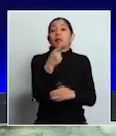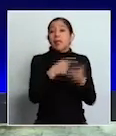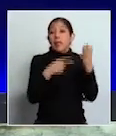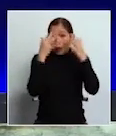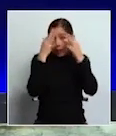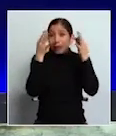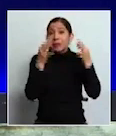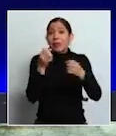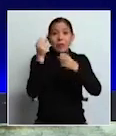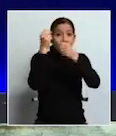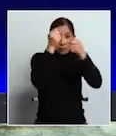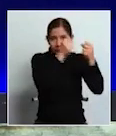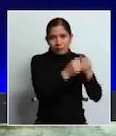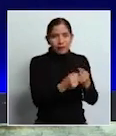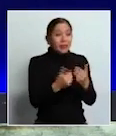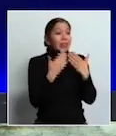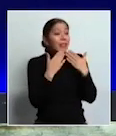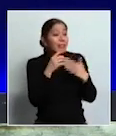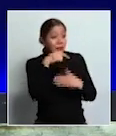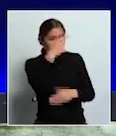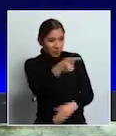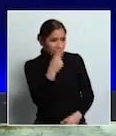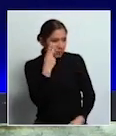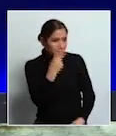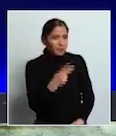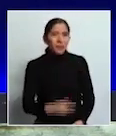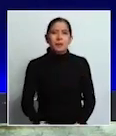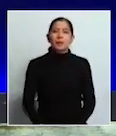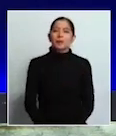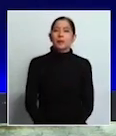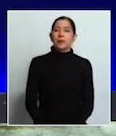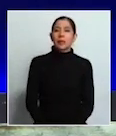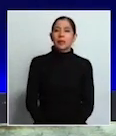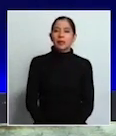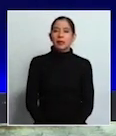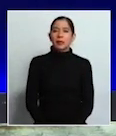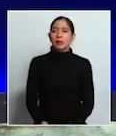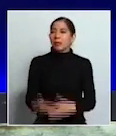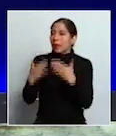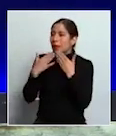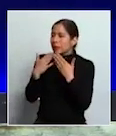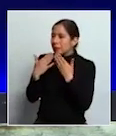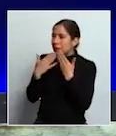escuchados. Muchas gracias, hasta una próxima. Seguimos. Gracias.